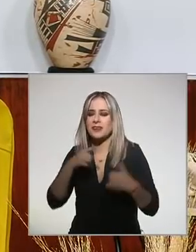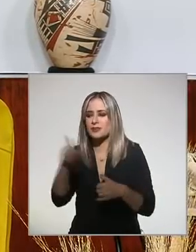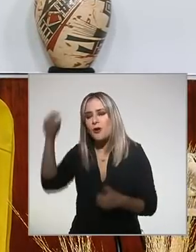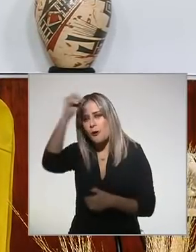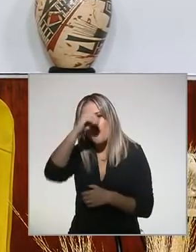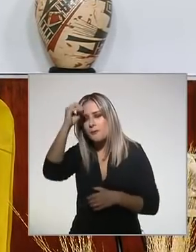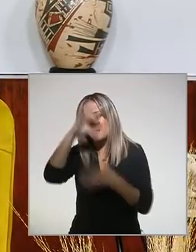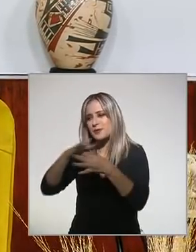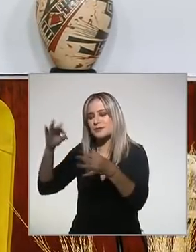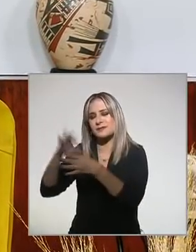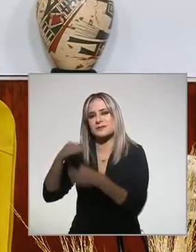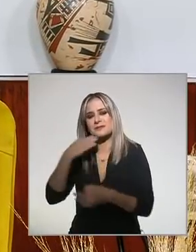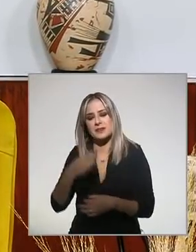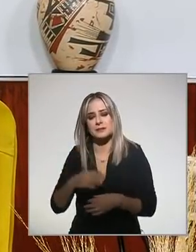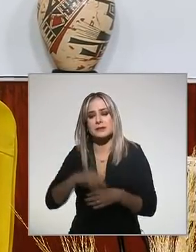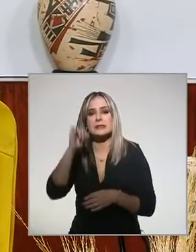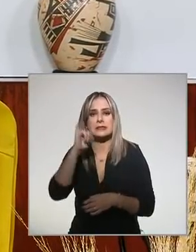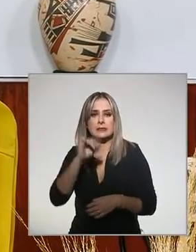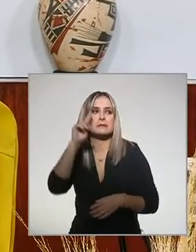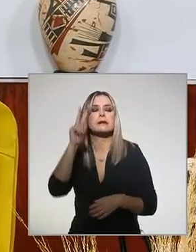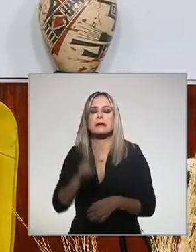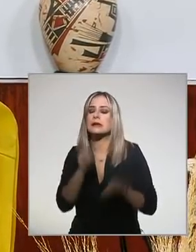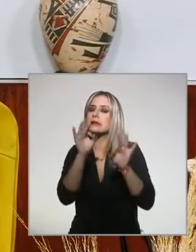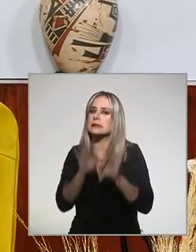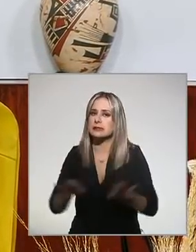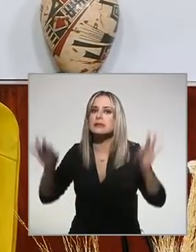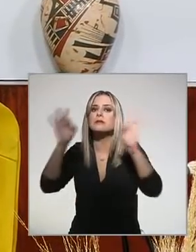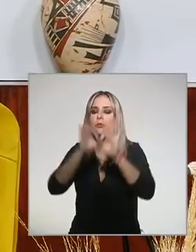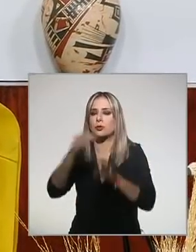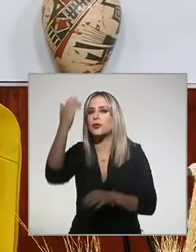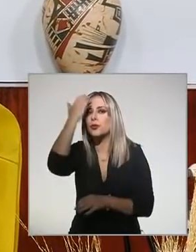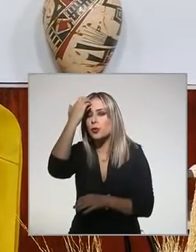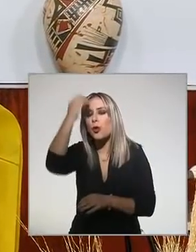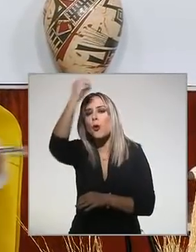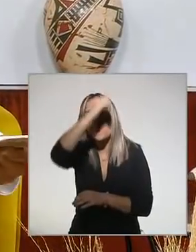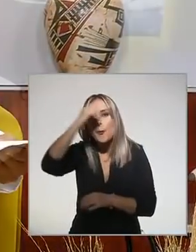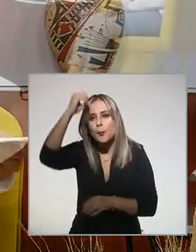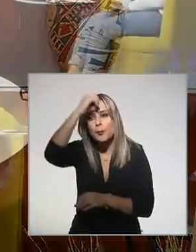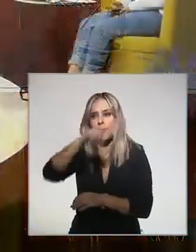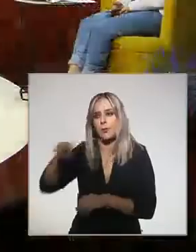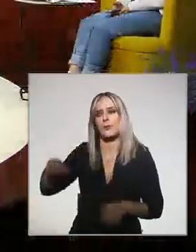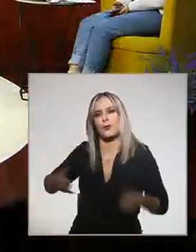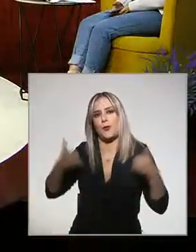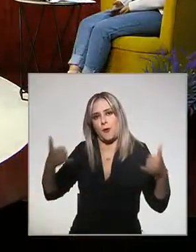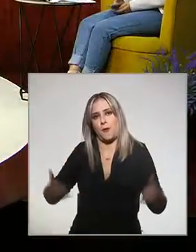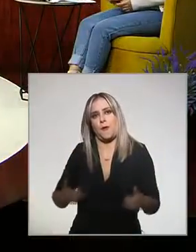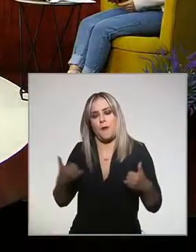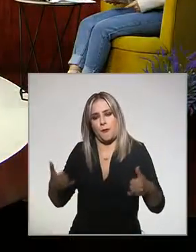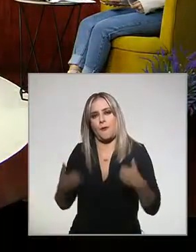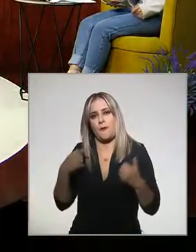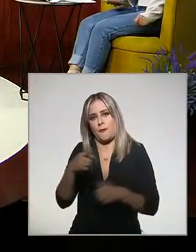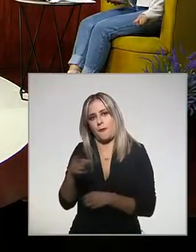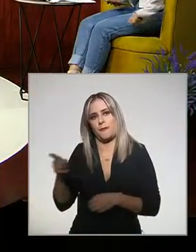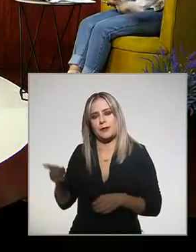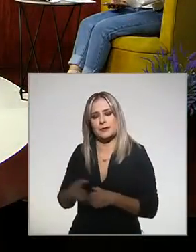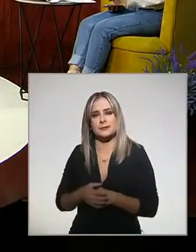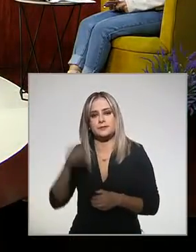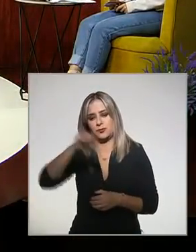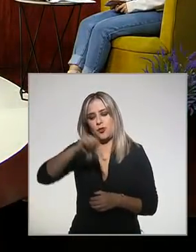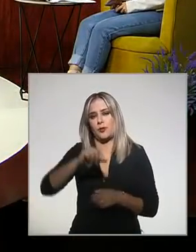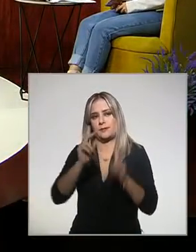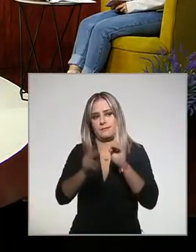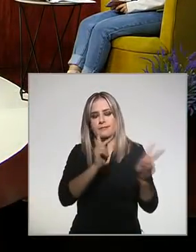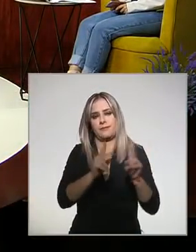vista, porque claro que es fundamental conocer el punto de vista de las personas de las que vamos a hablar en este programa. Y en primer